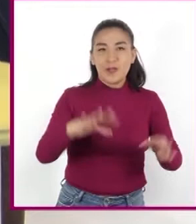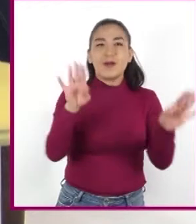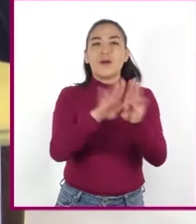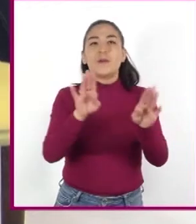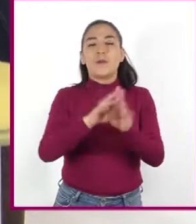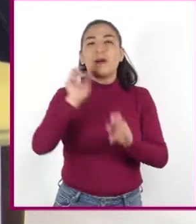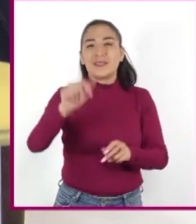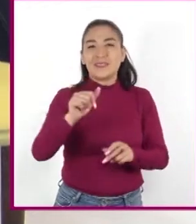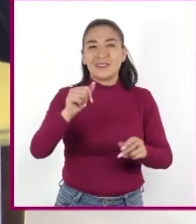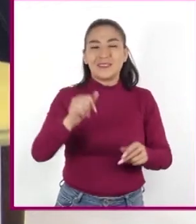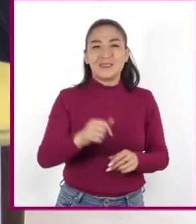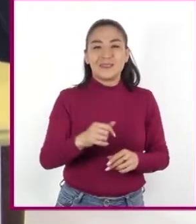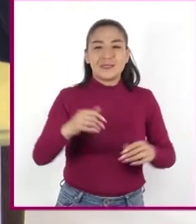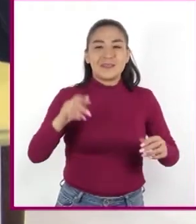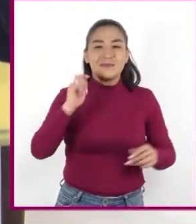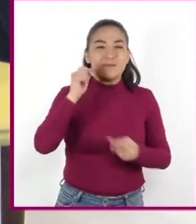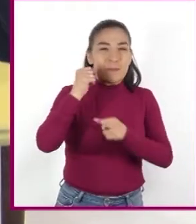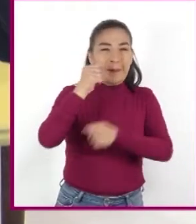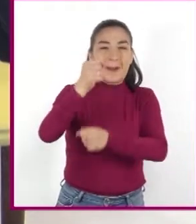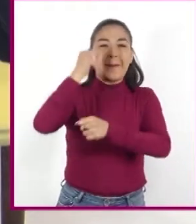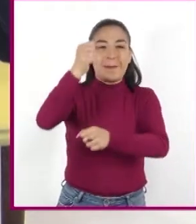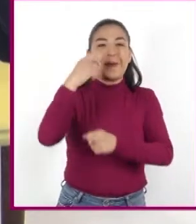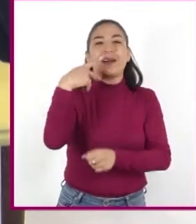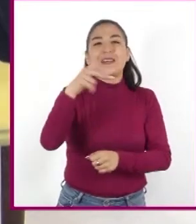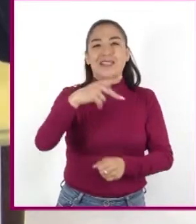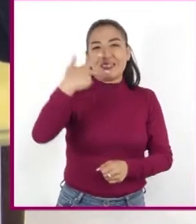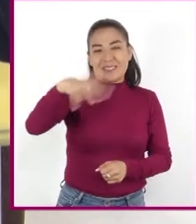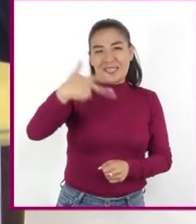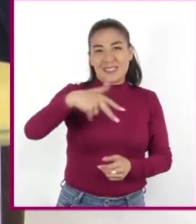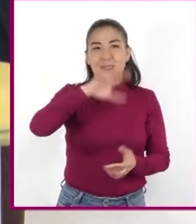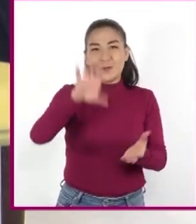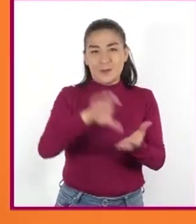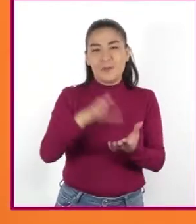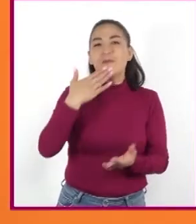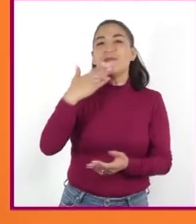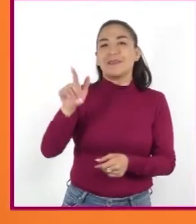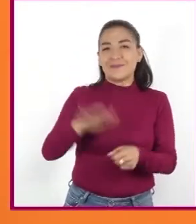la independencia de las 13 colonias. Muy bien, punto para la maestra.